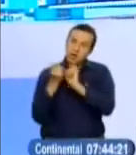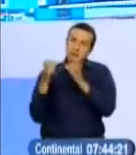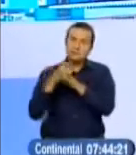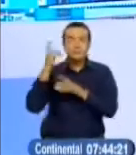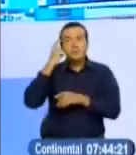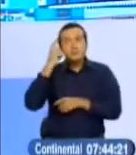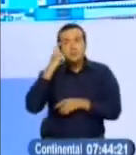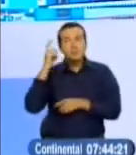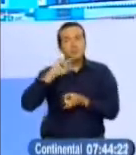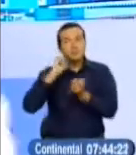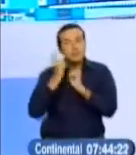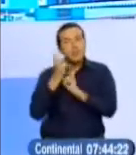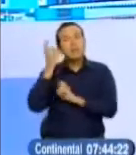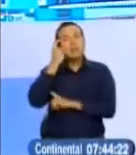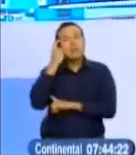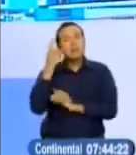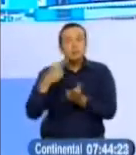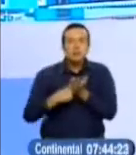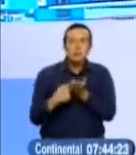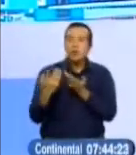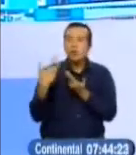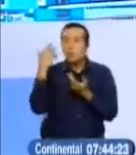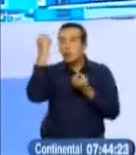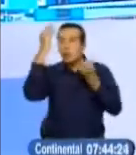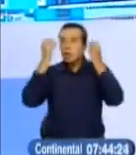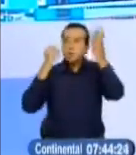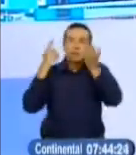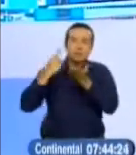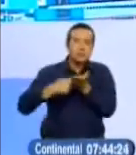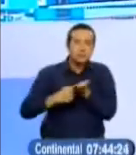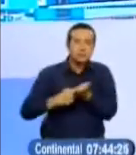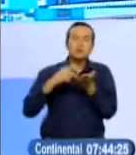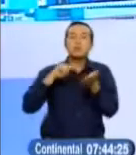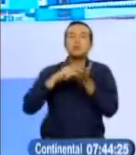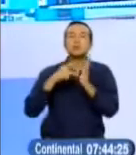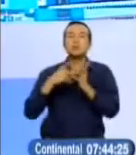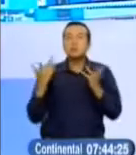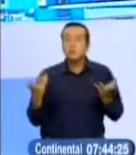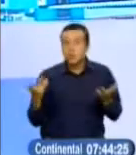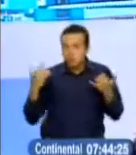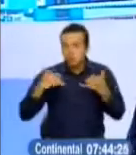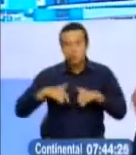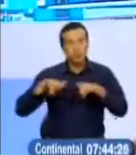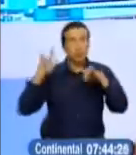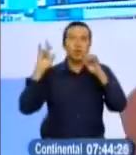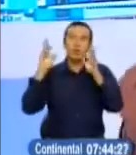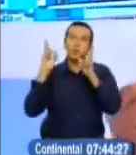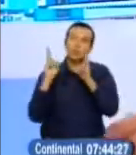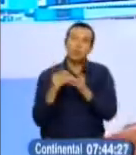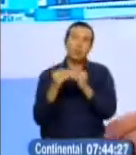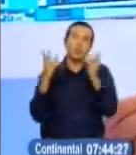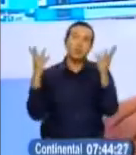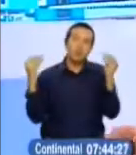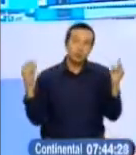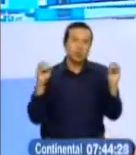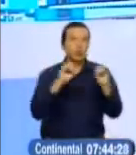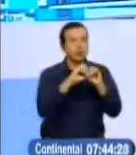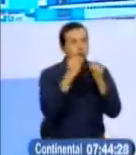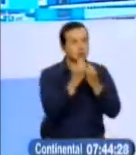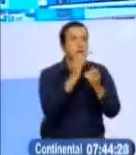las necesidades de pensamiento crítico y de creatividad no se trata de seguir formando cientos de organizaciones